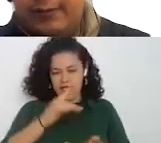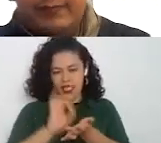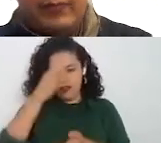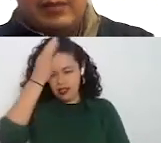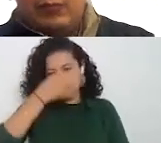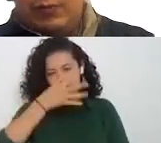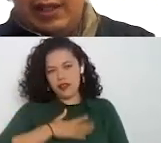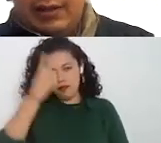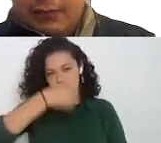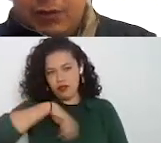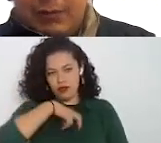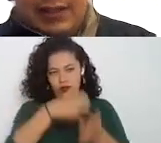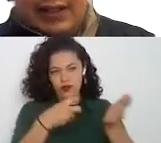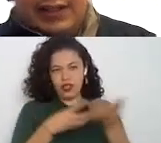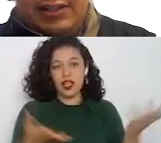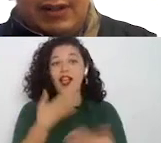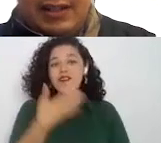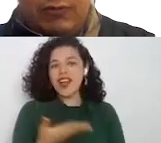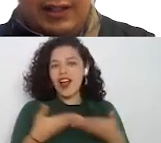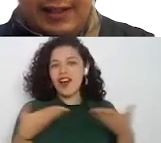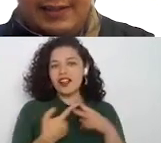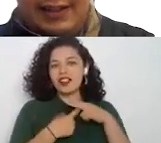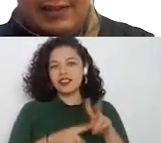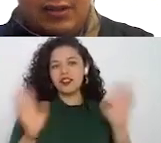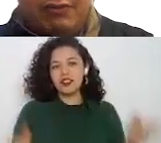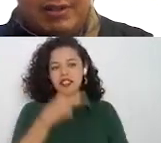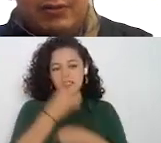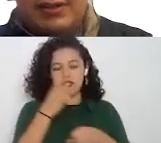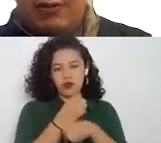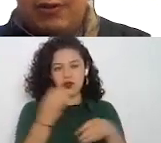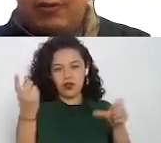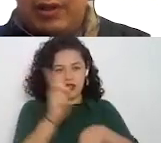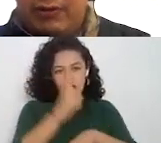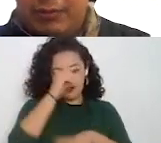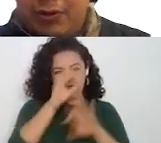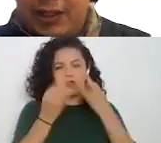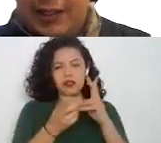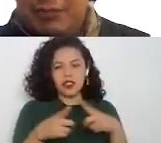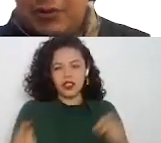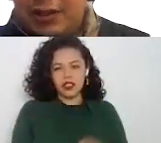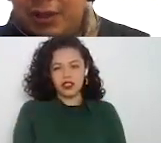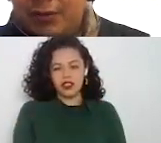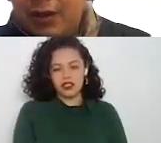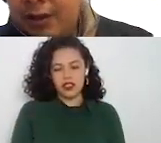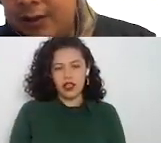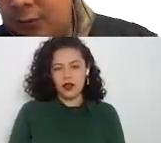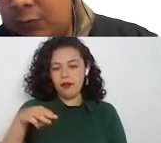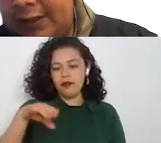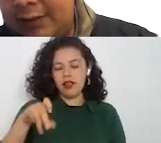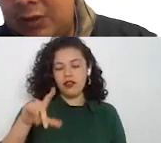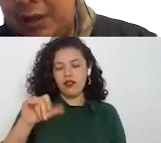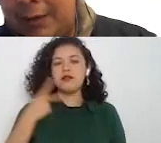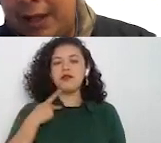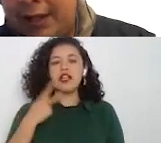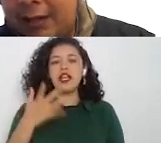correspondiente. Muy bien, pues vamos a dar inicio a la segunda clase de la sesión de formación y desarrollo, Manual de Políticas y Procedimientos. Con gusto